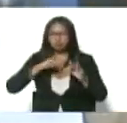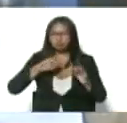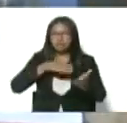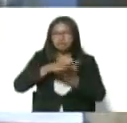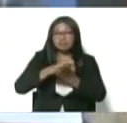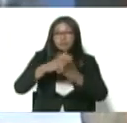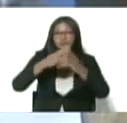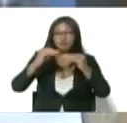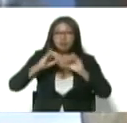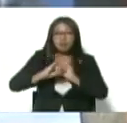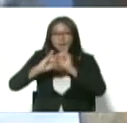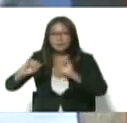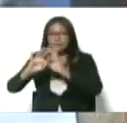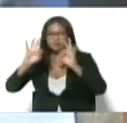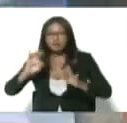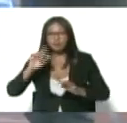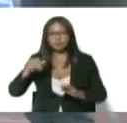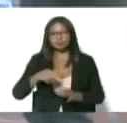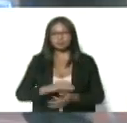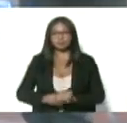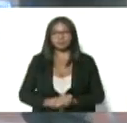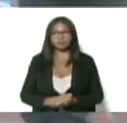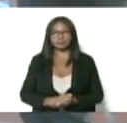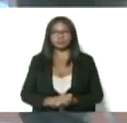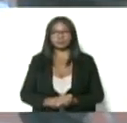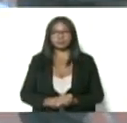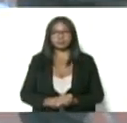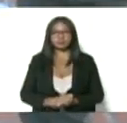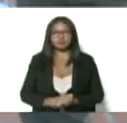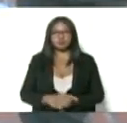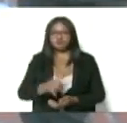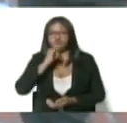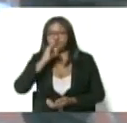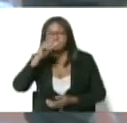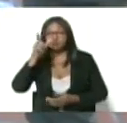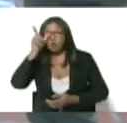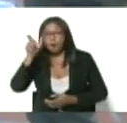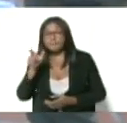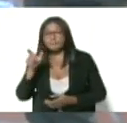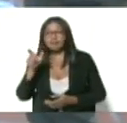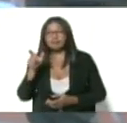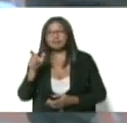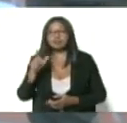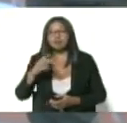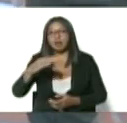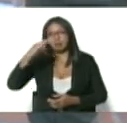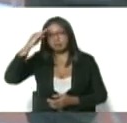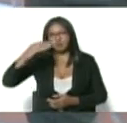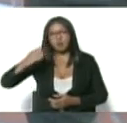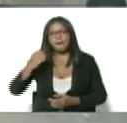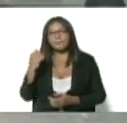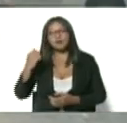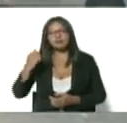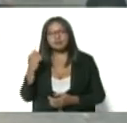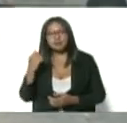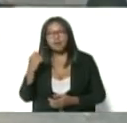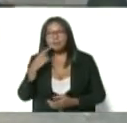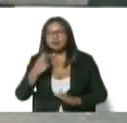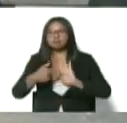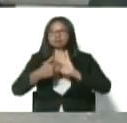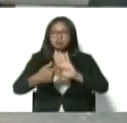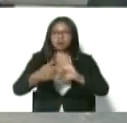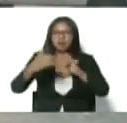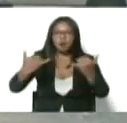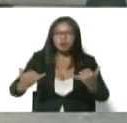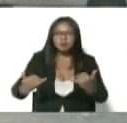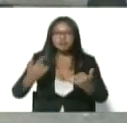durante todo este tiempo le pongo al general estrada para que también le dé detalles de la actuación policial que recientemente